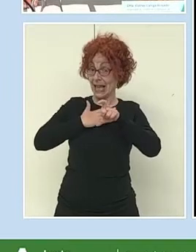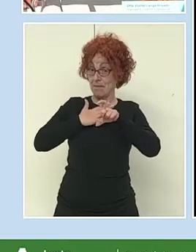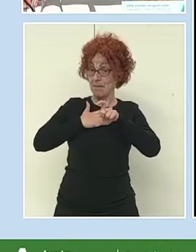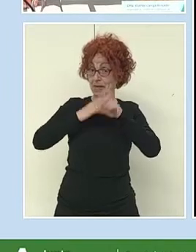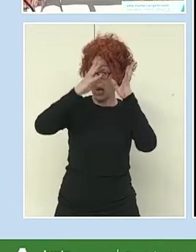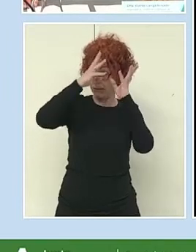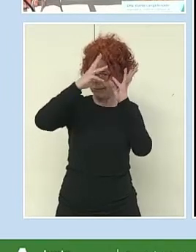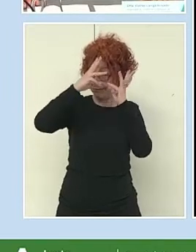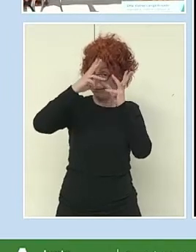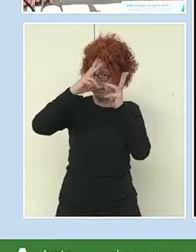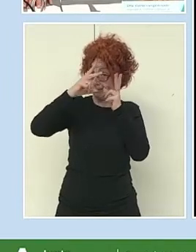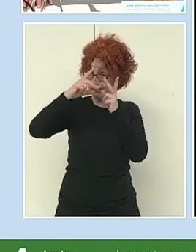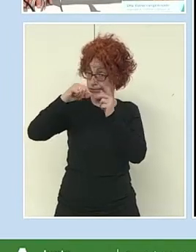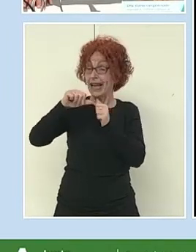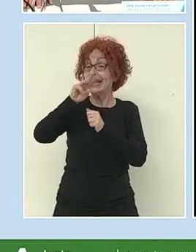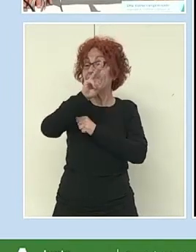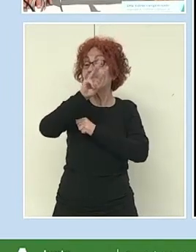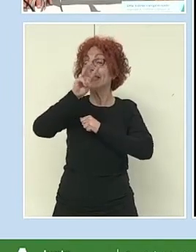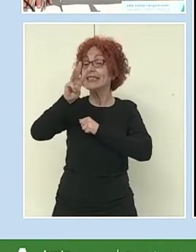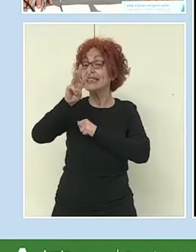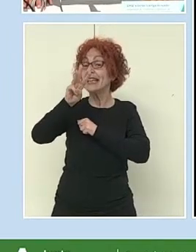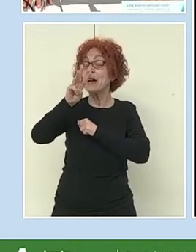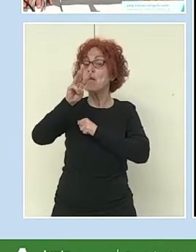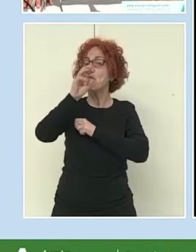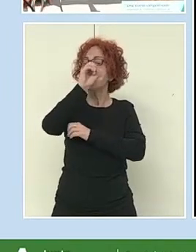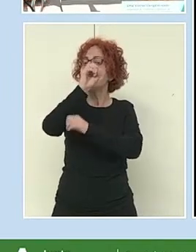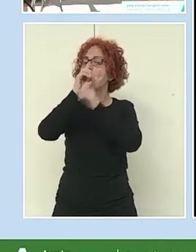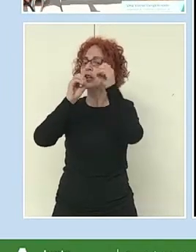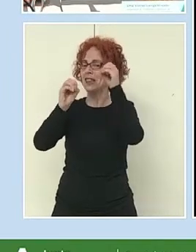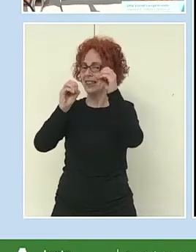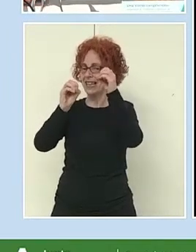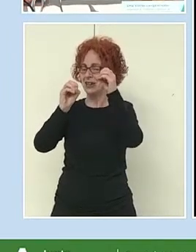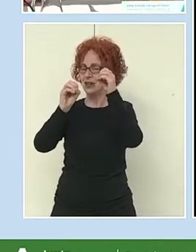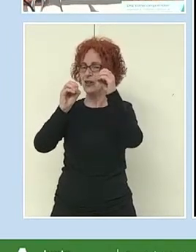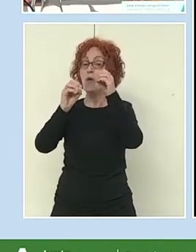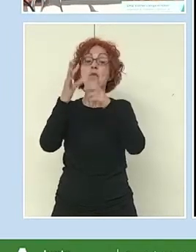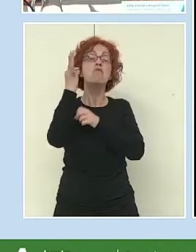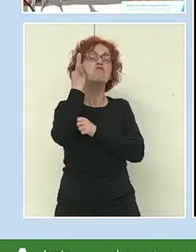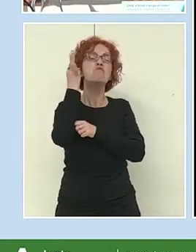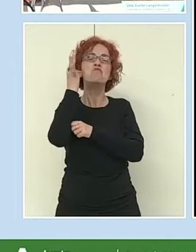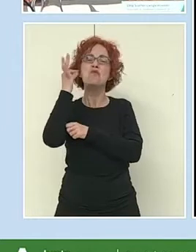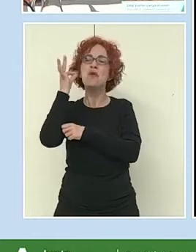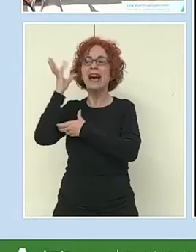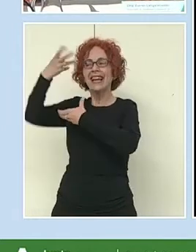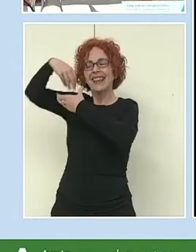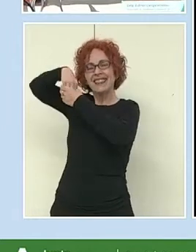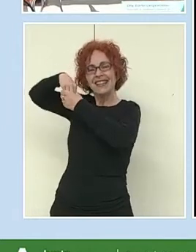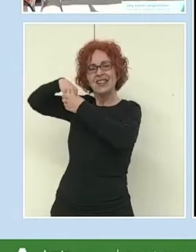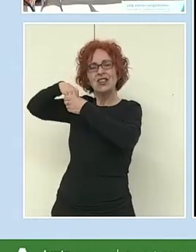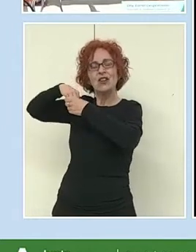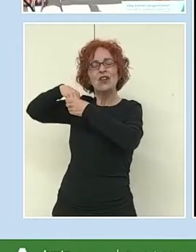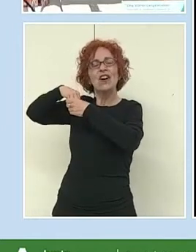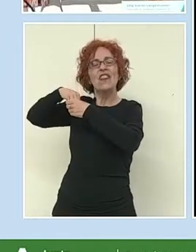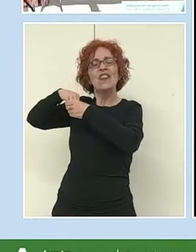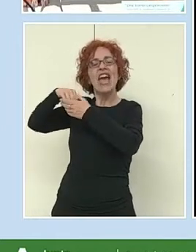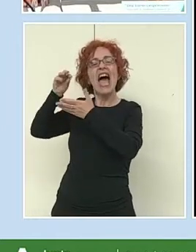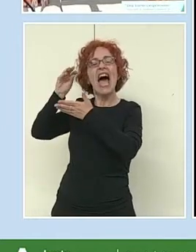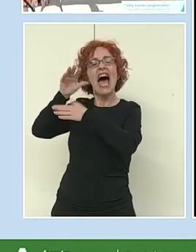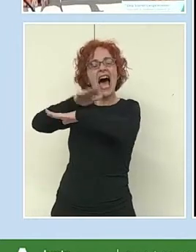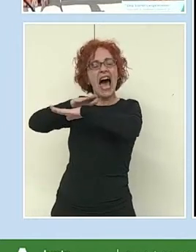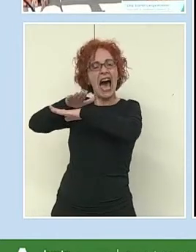con un 33% de presencia femenina en puestos de administración y de alta